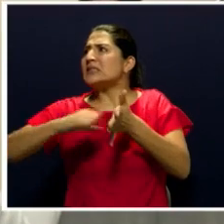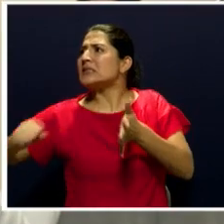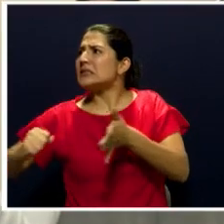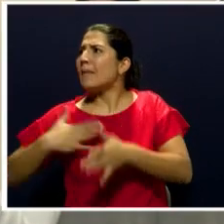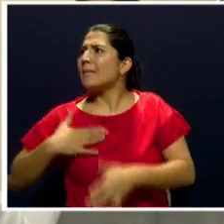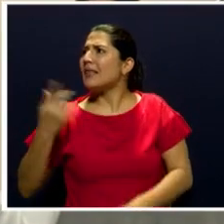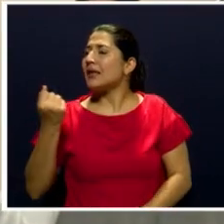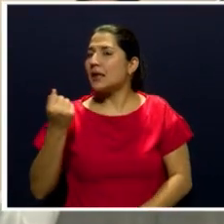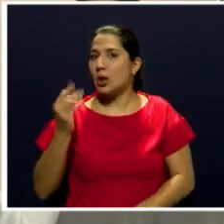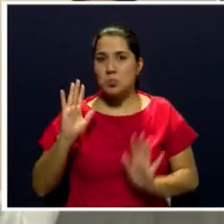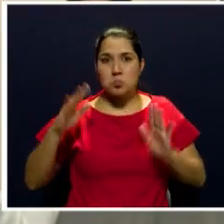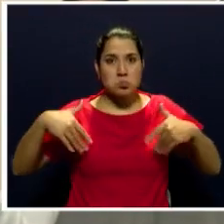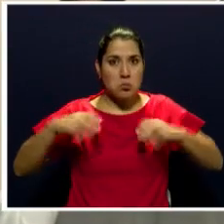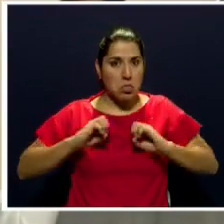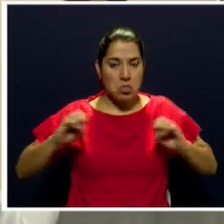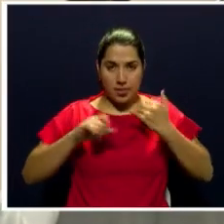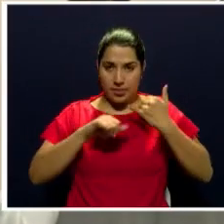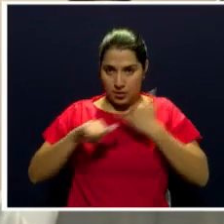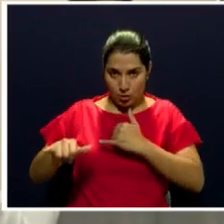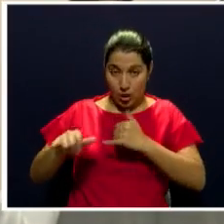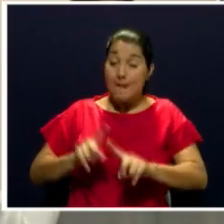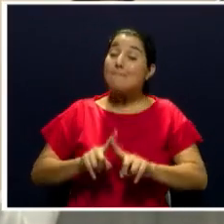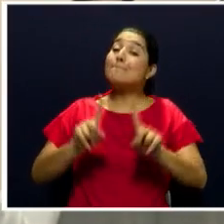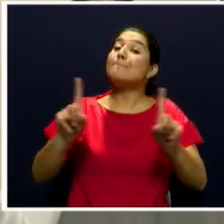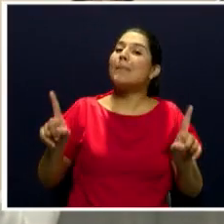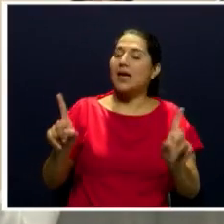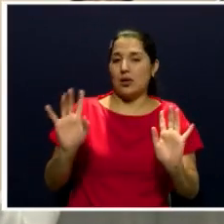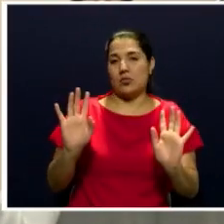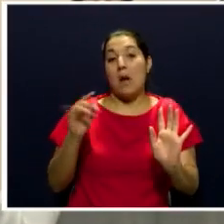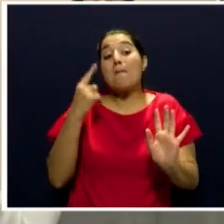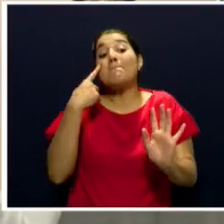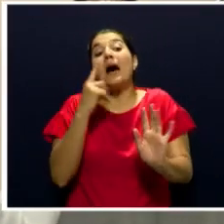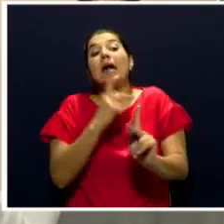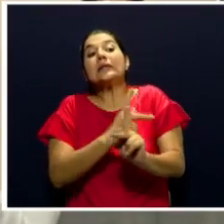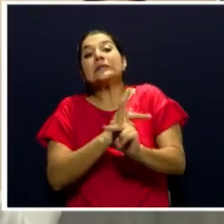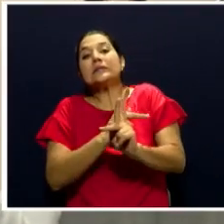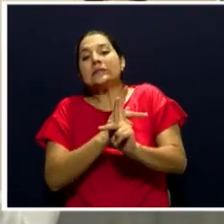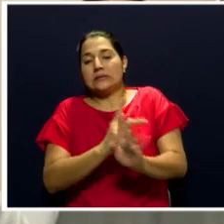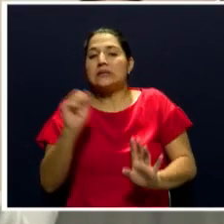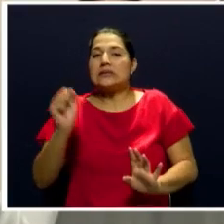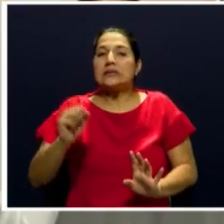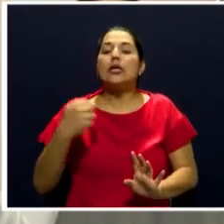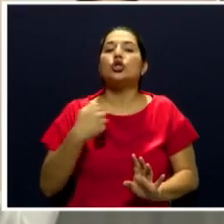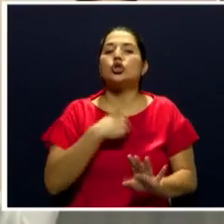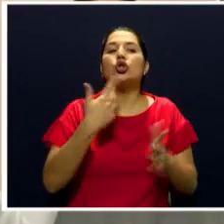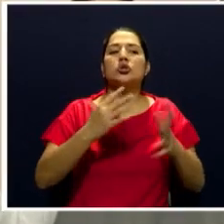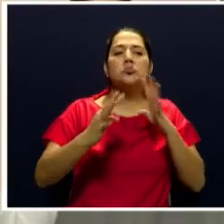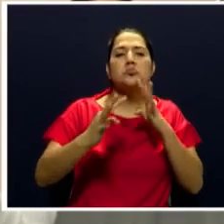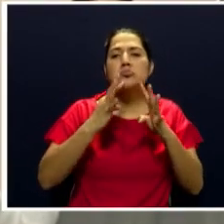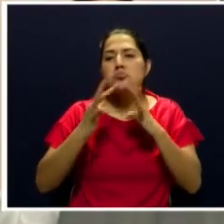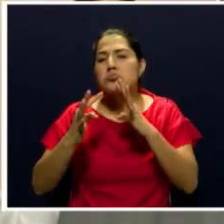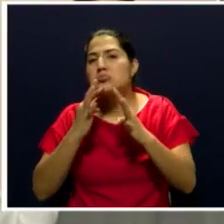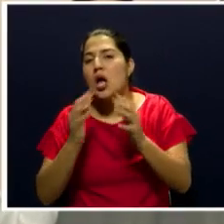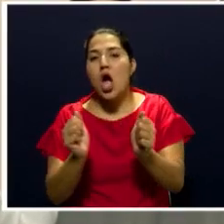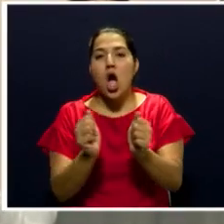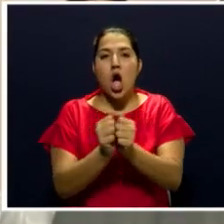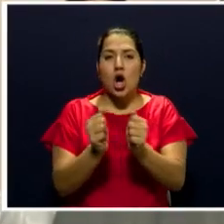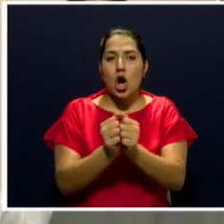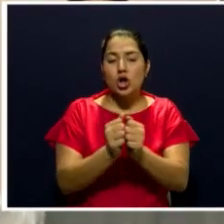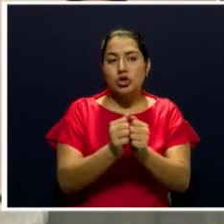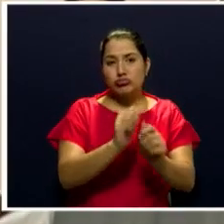proteger. No obstante, de forma preventiva, efectivamente hemos estado teniendo conversaciones con representantes